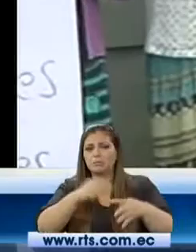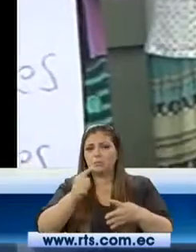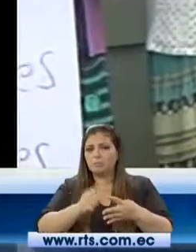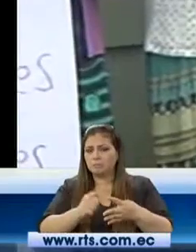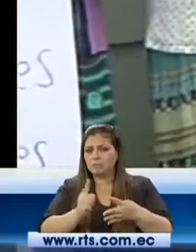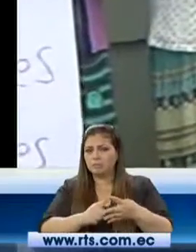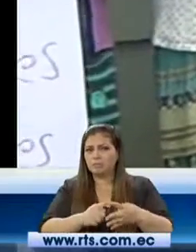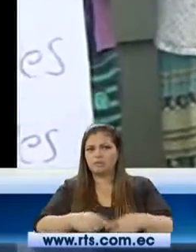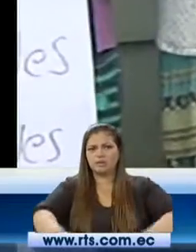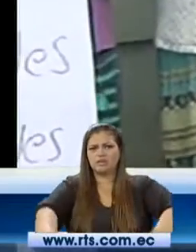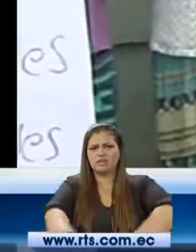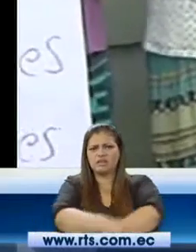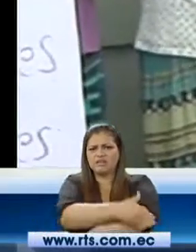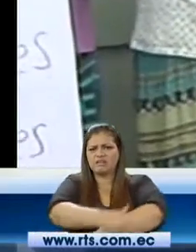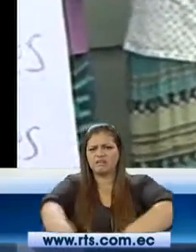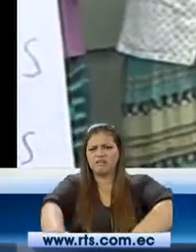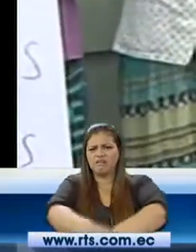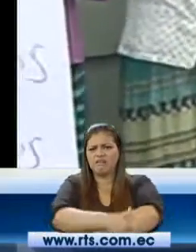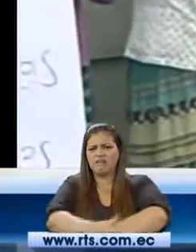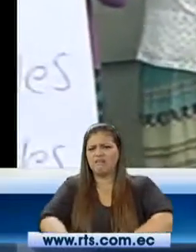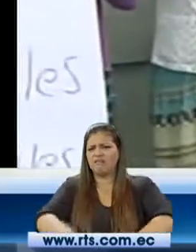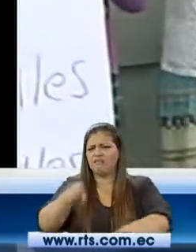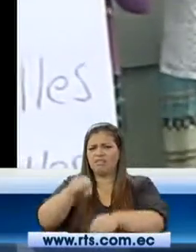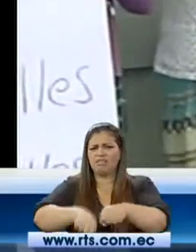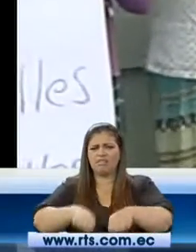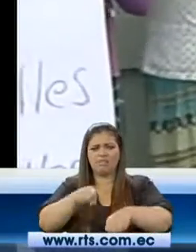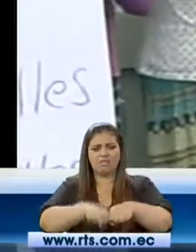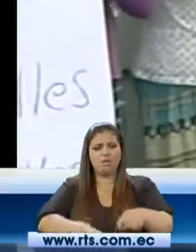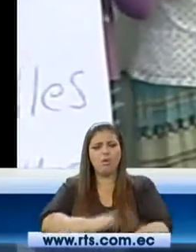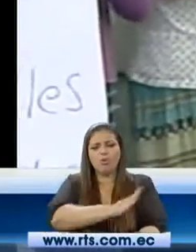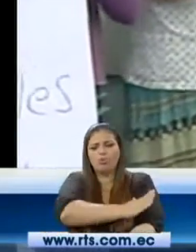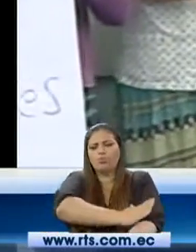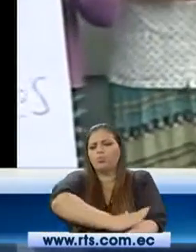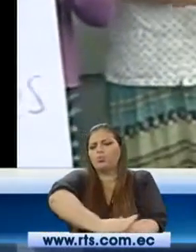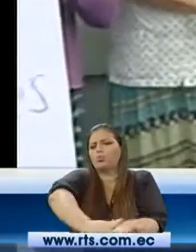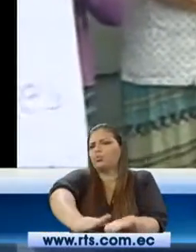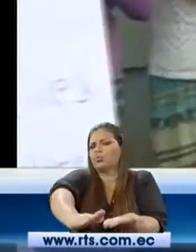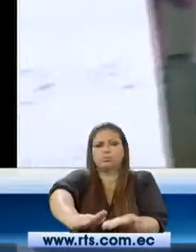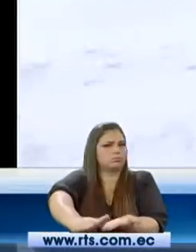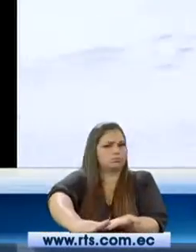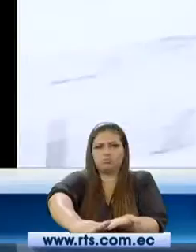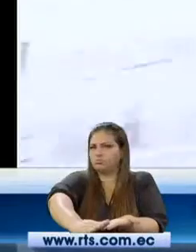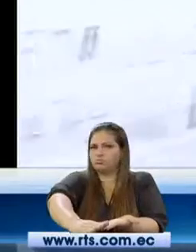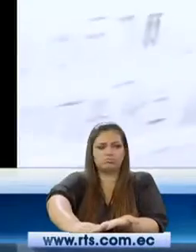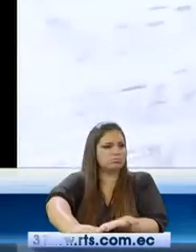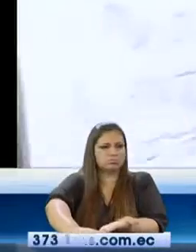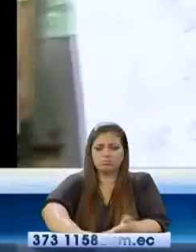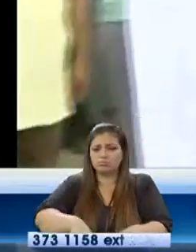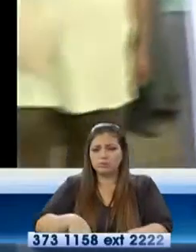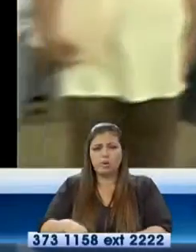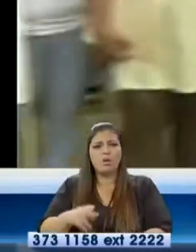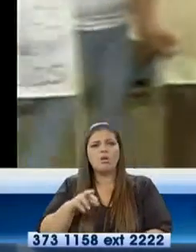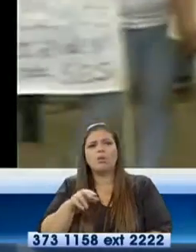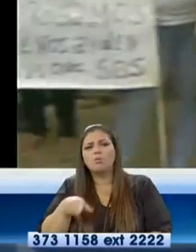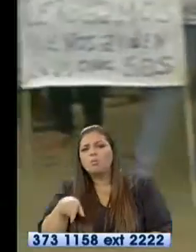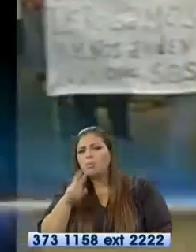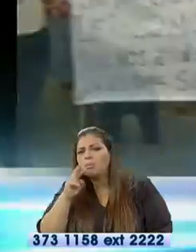calles. Vemos que está llena de lodo. Hay una especie de riachuelo, sí, Fernando, ¿puedo ayudar? Está, hay una especie de